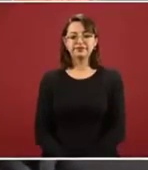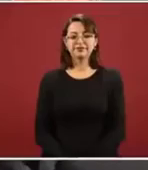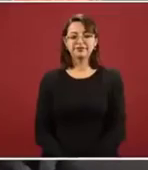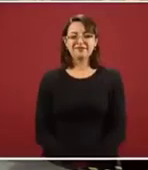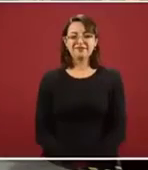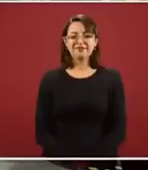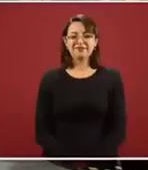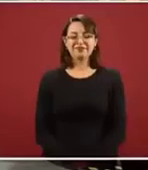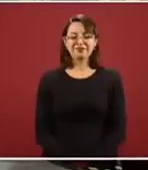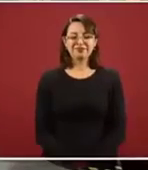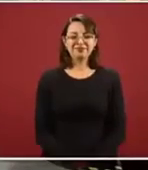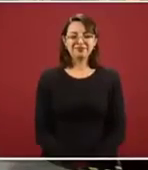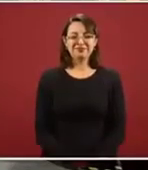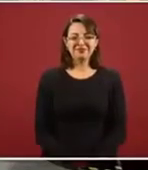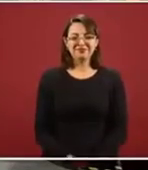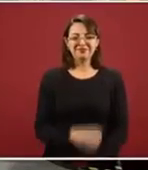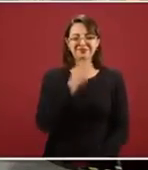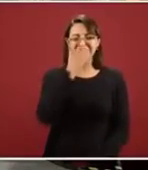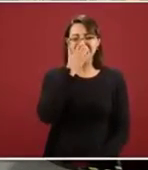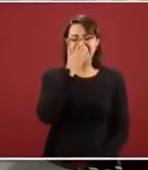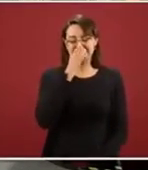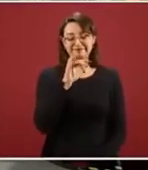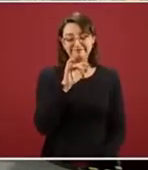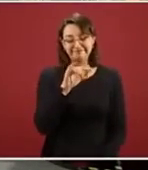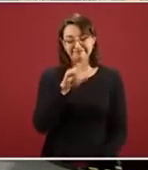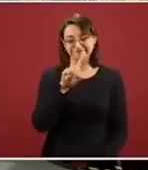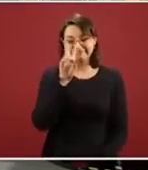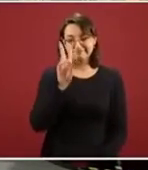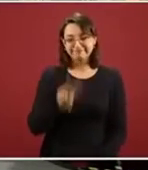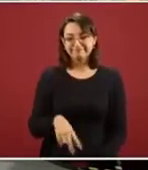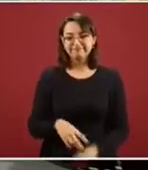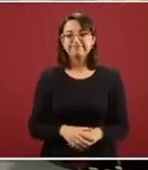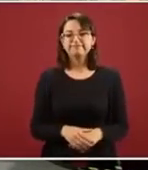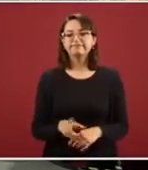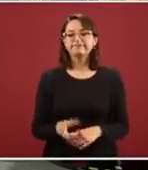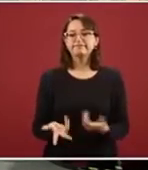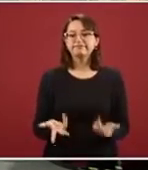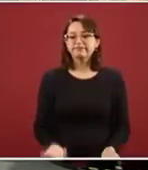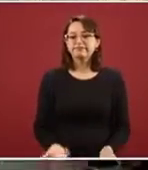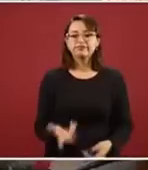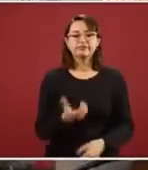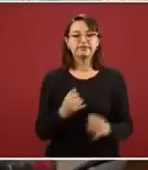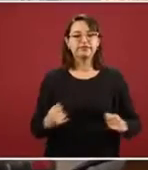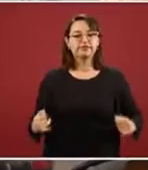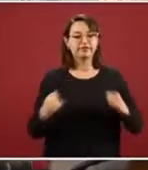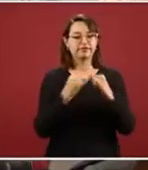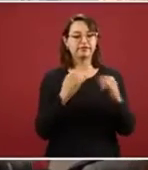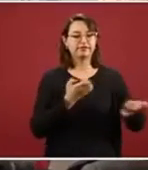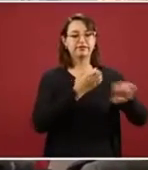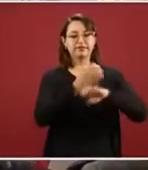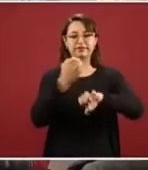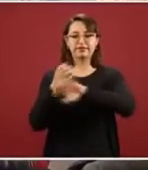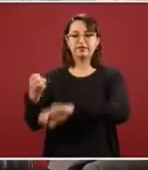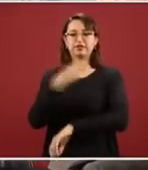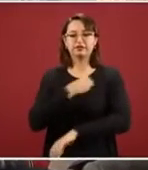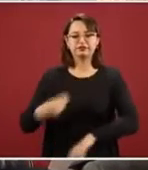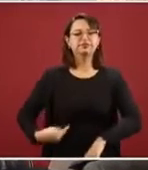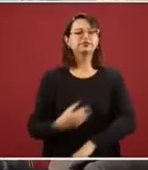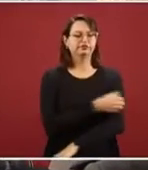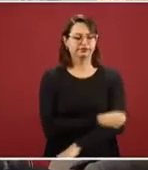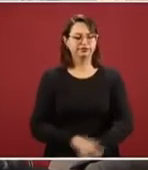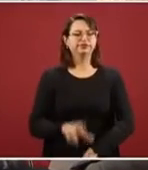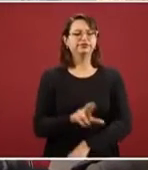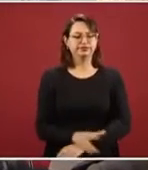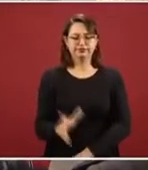respecto. Así es, don Carlos, particularmente sí hay coordinación con las instituciones estatales y municipales de